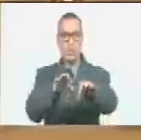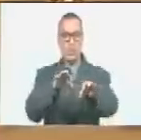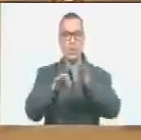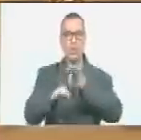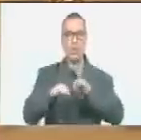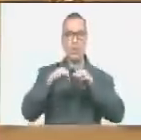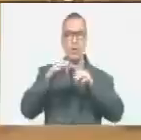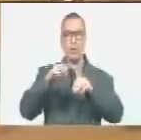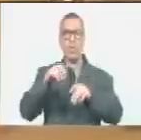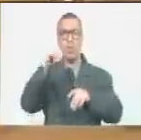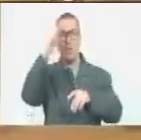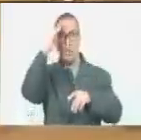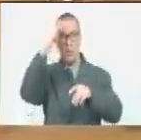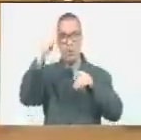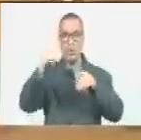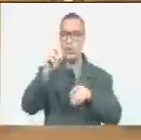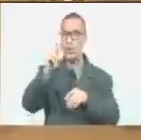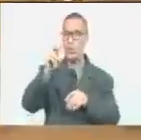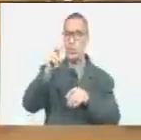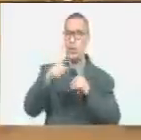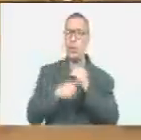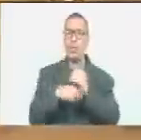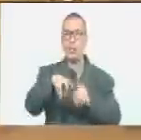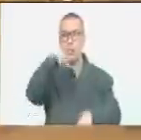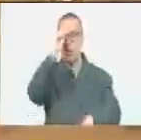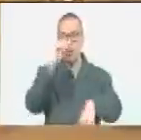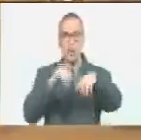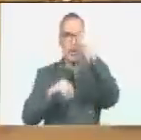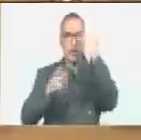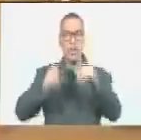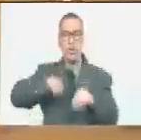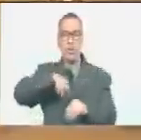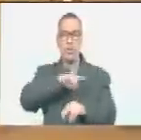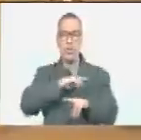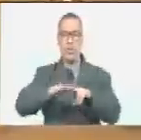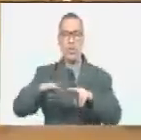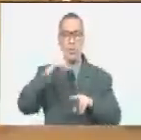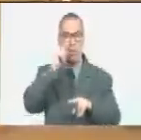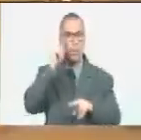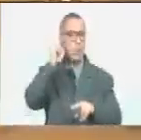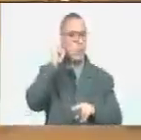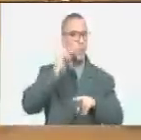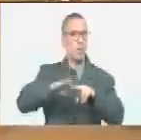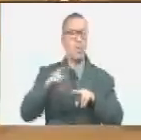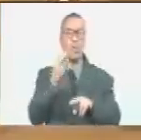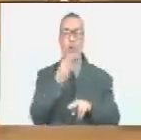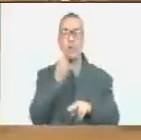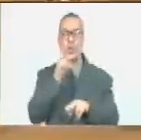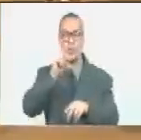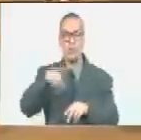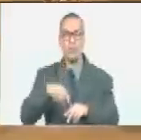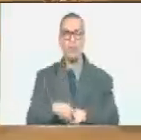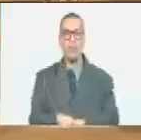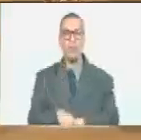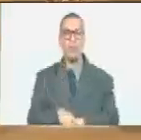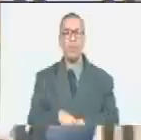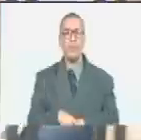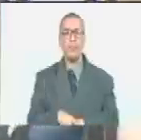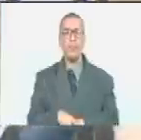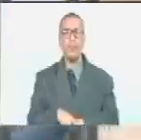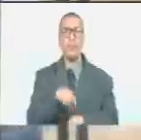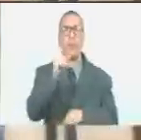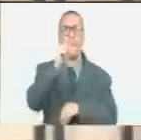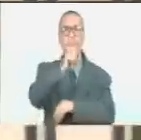como una nueva técnica para el aprendizaje de nuestros niños, niñas y adolescentes. Es entonces